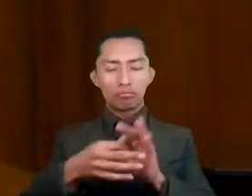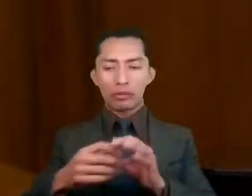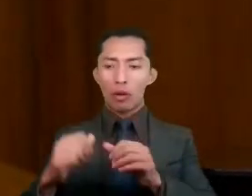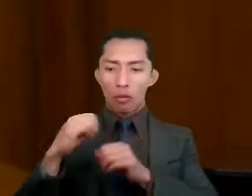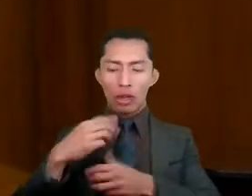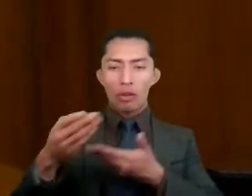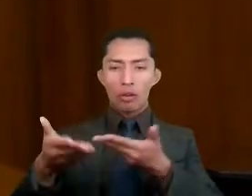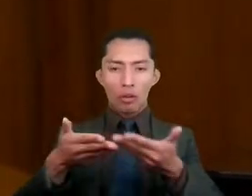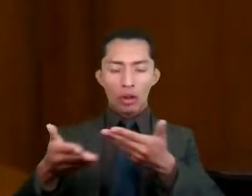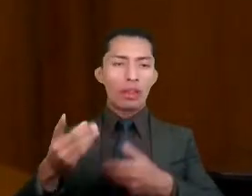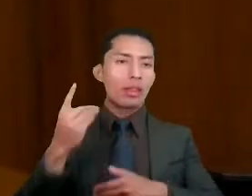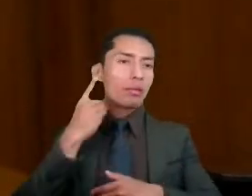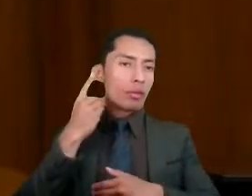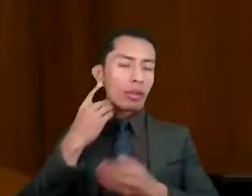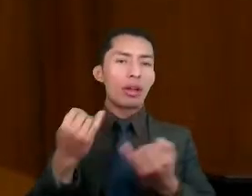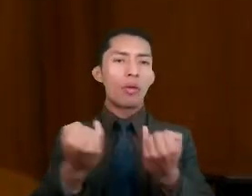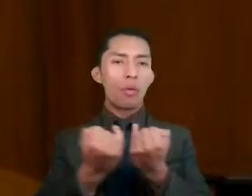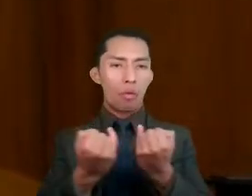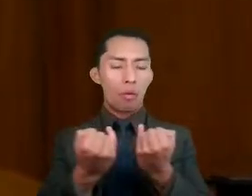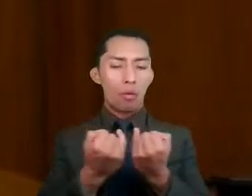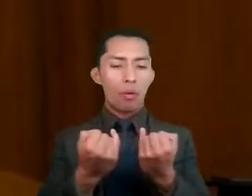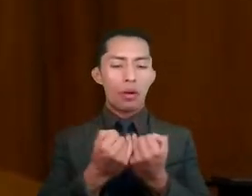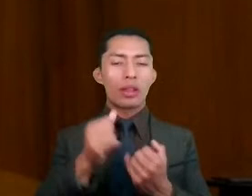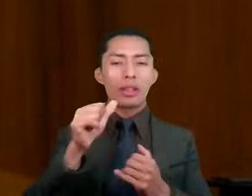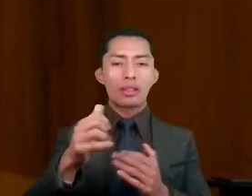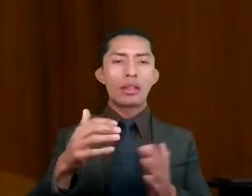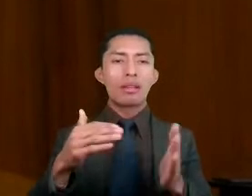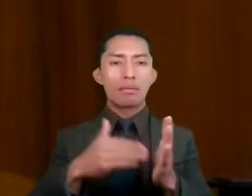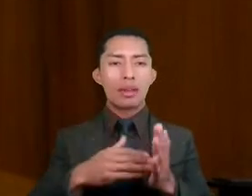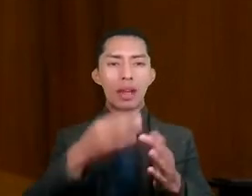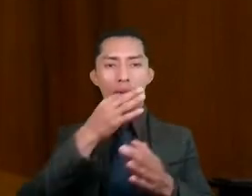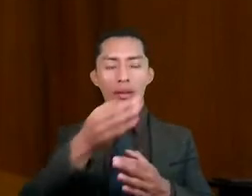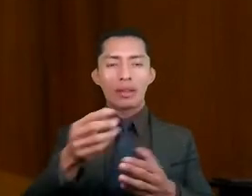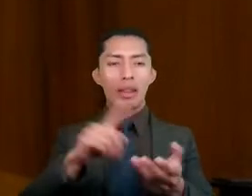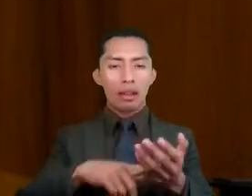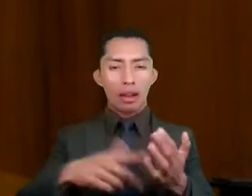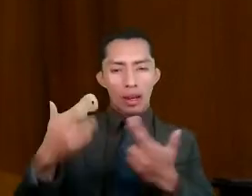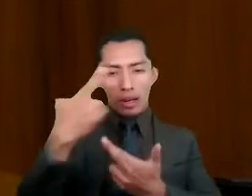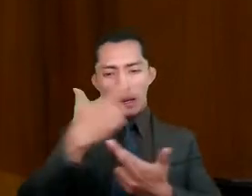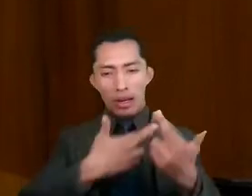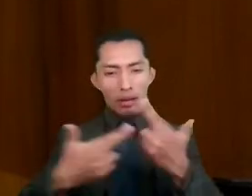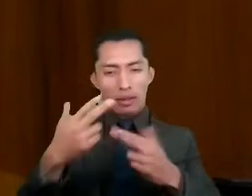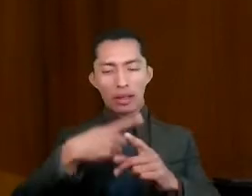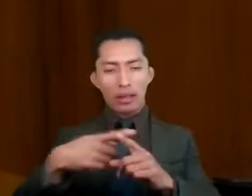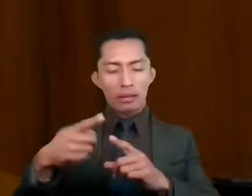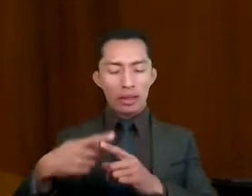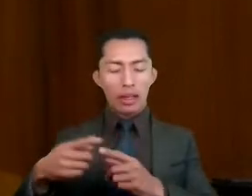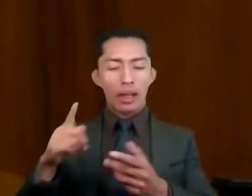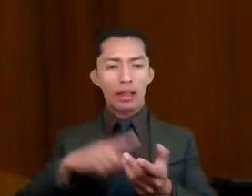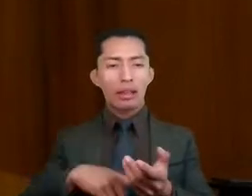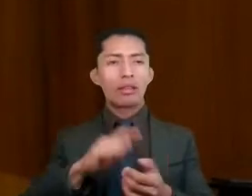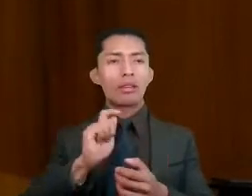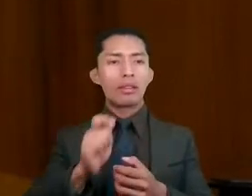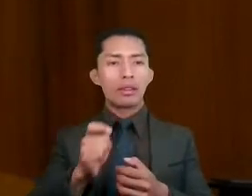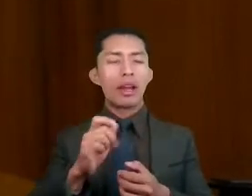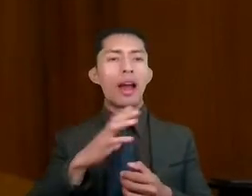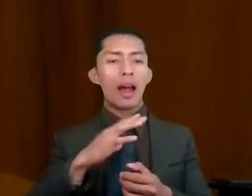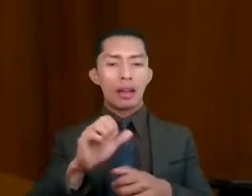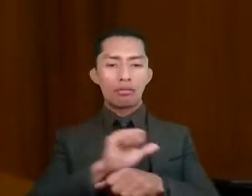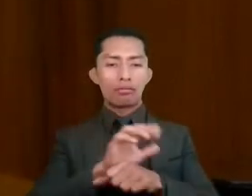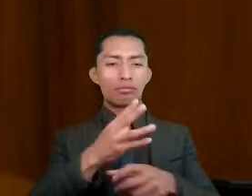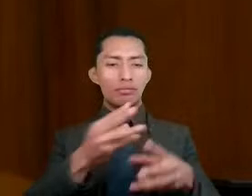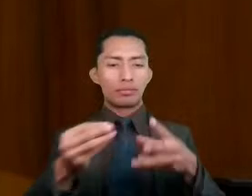señor diputado, y más de 16.000 reportes de monitoreo en las medidas de prevención derivadas de la